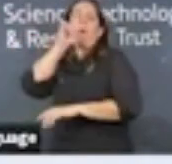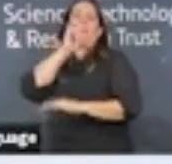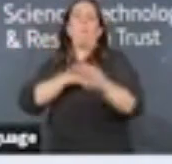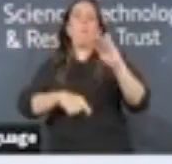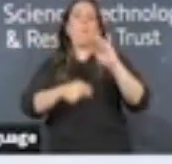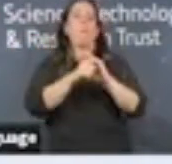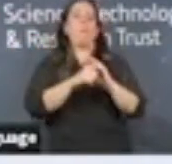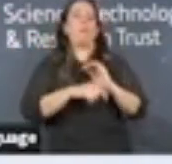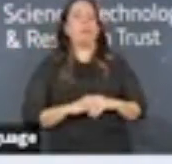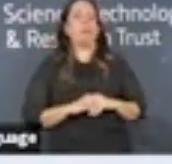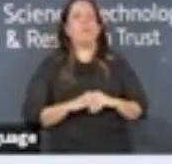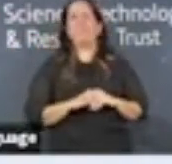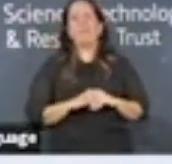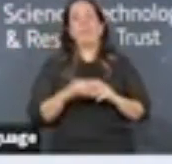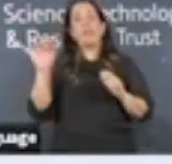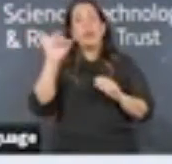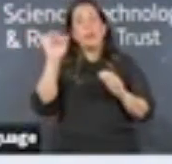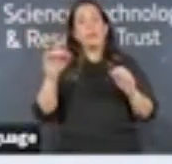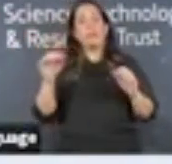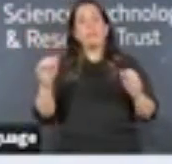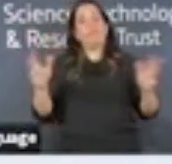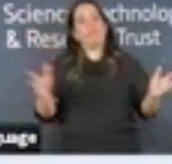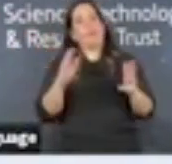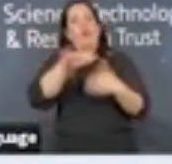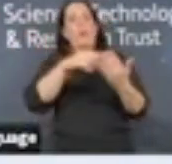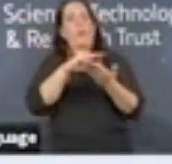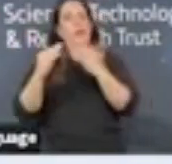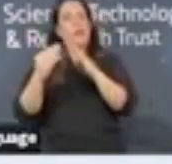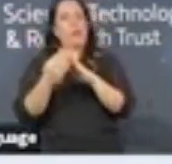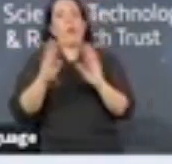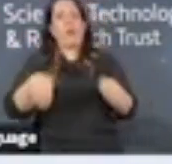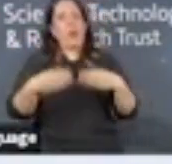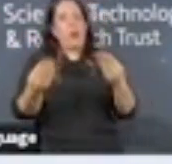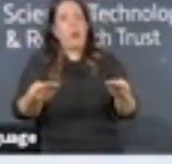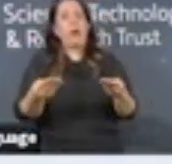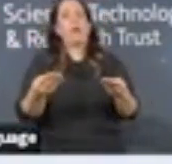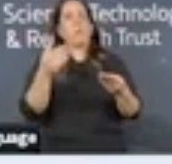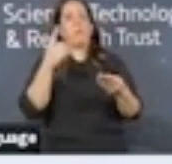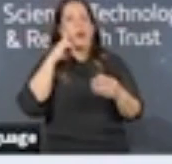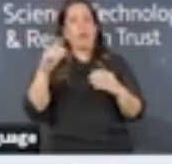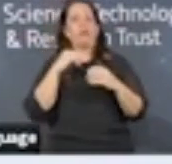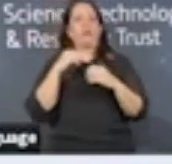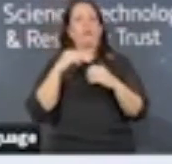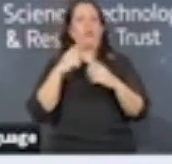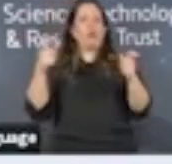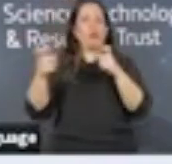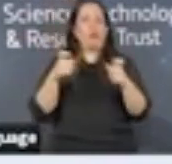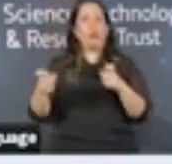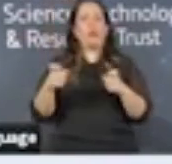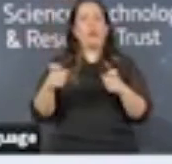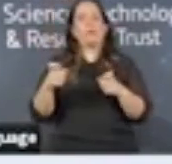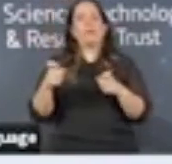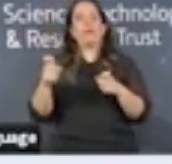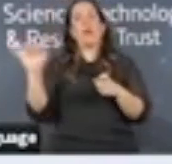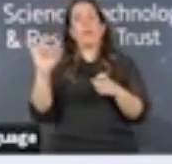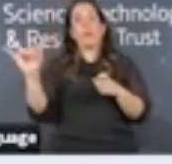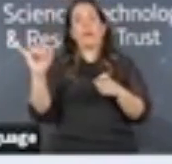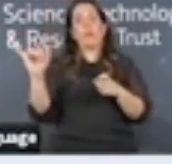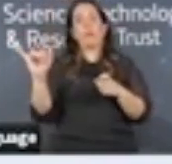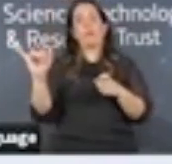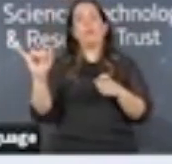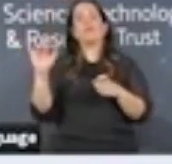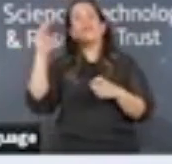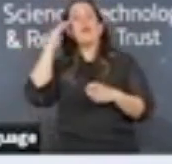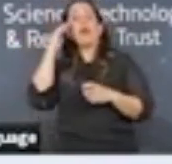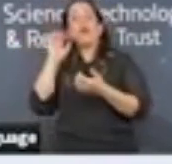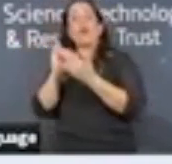recipientes en todos los municipios, no solo de los neumáticos, y reforzar las capacidades de control de mosquitos